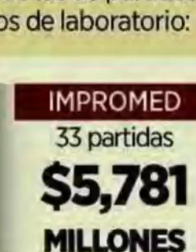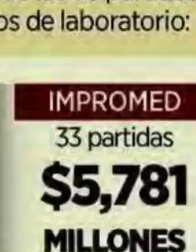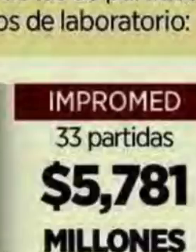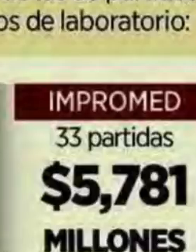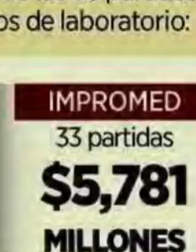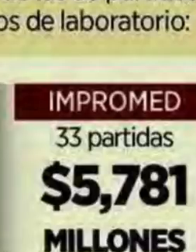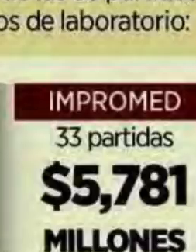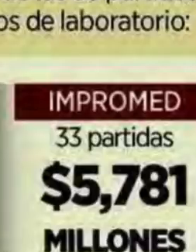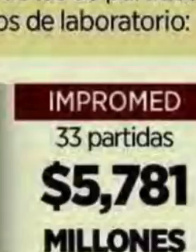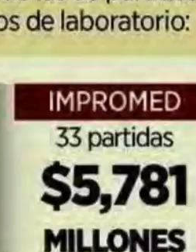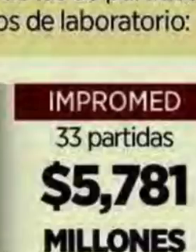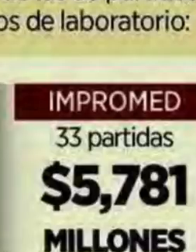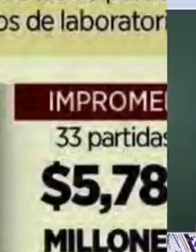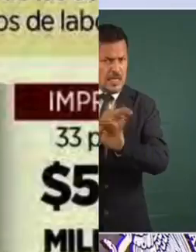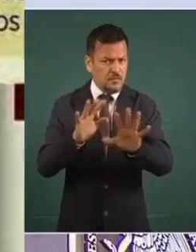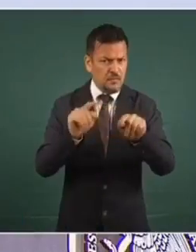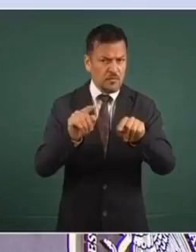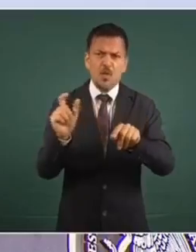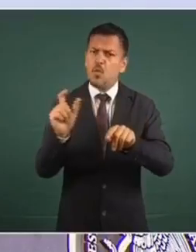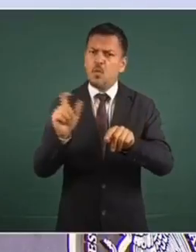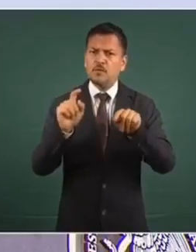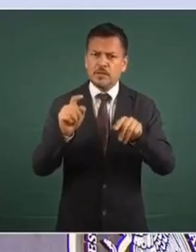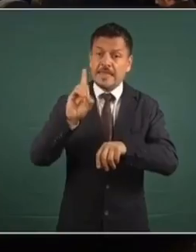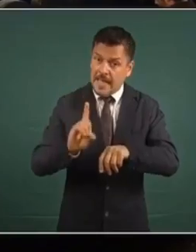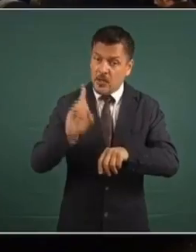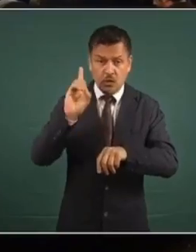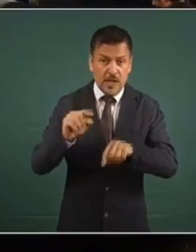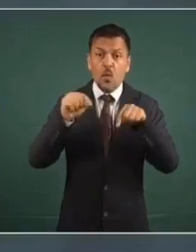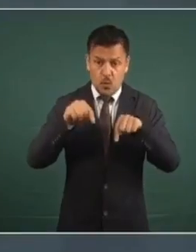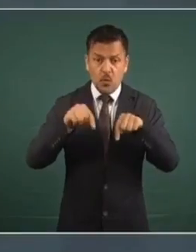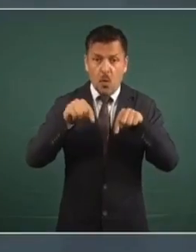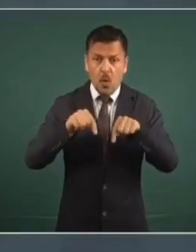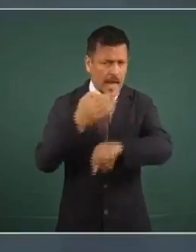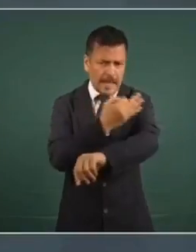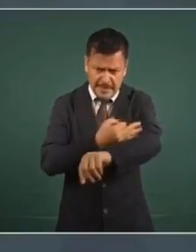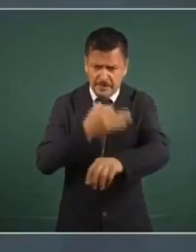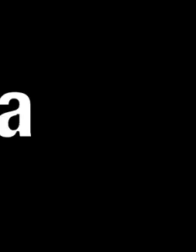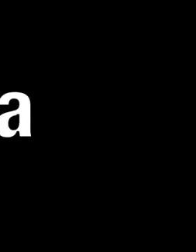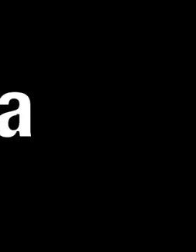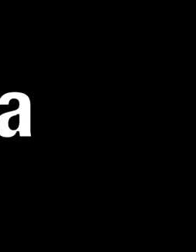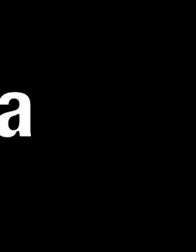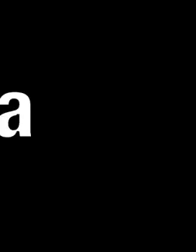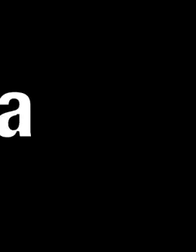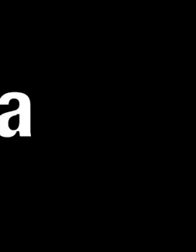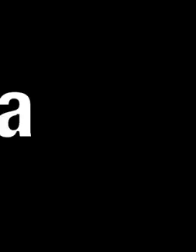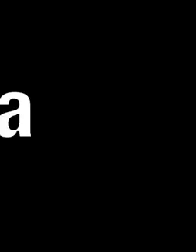por las tardes? Cuando se da a conocer los créditos, a lo mejor hoy mismo se informa por la tarde.